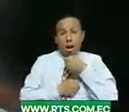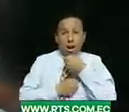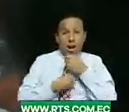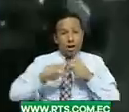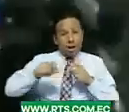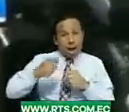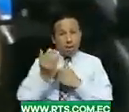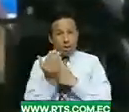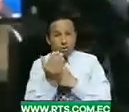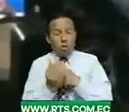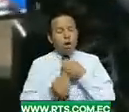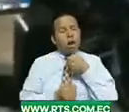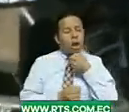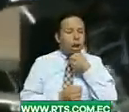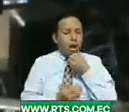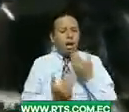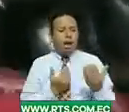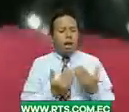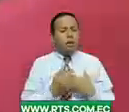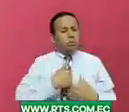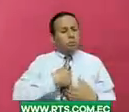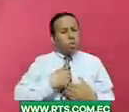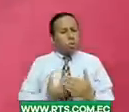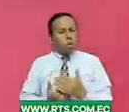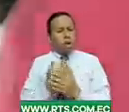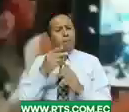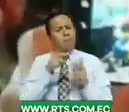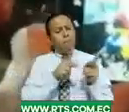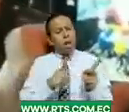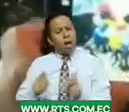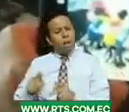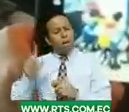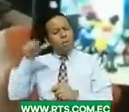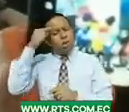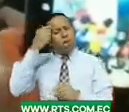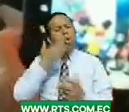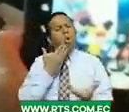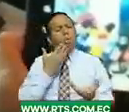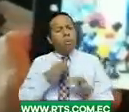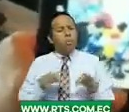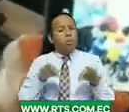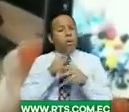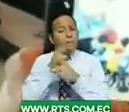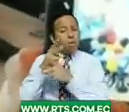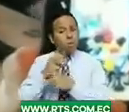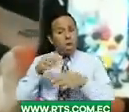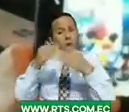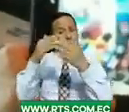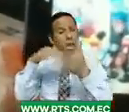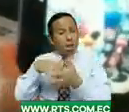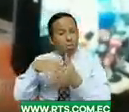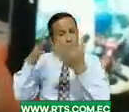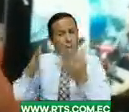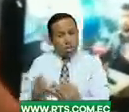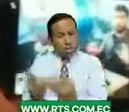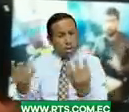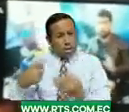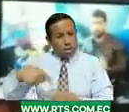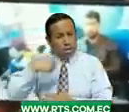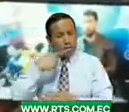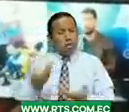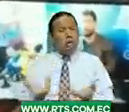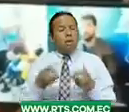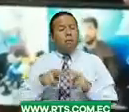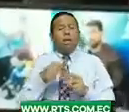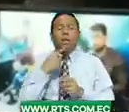proteger a los estudiantes, pues mediante una rueda de prensa el candidato indica que el narcotráfico, microtráfico y contrabando inician